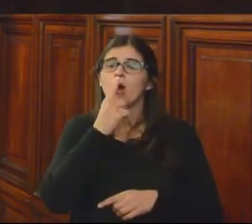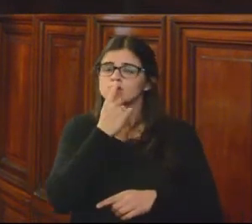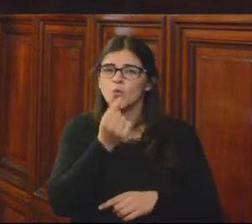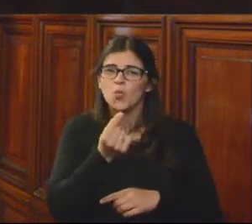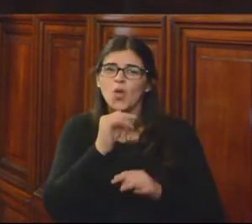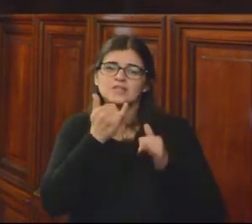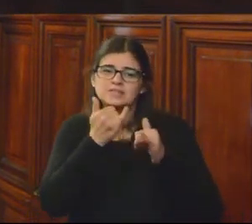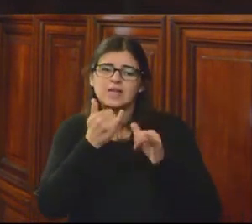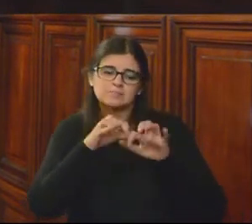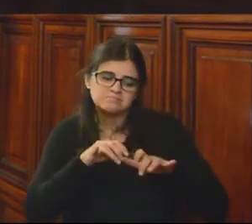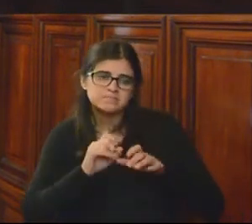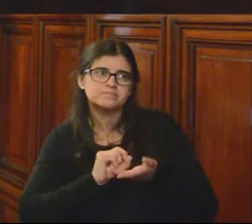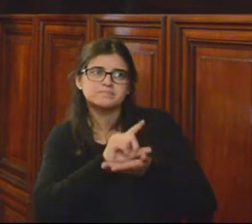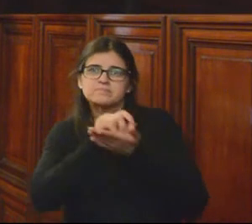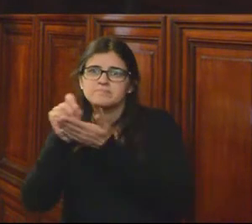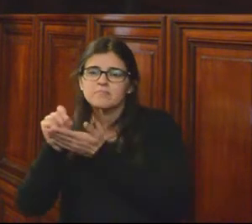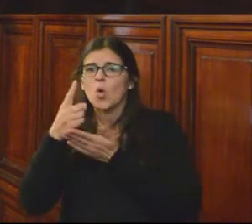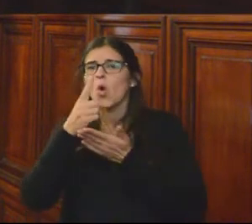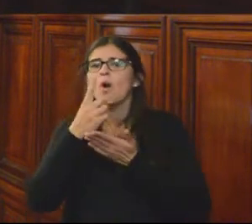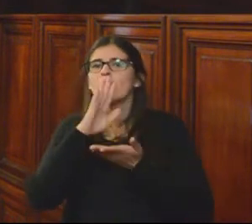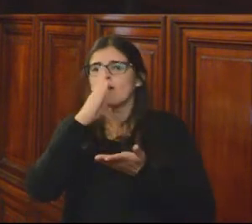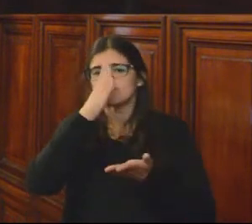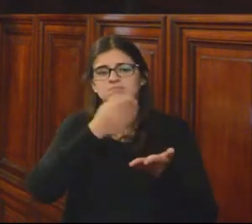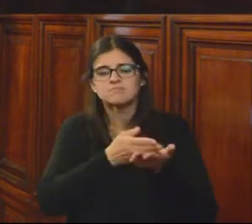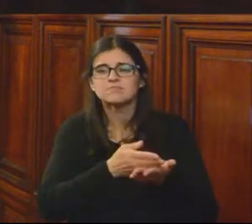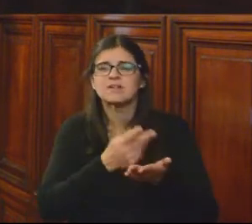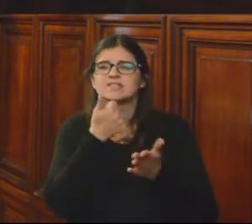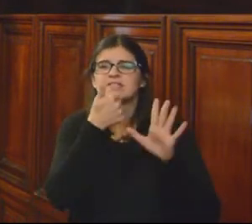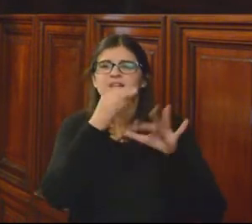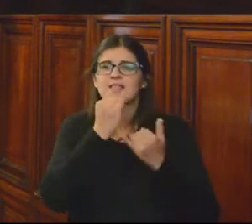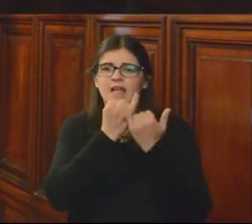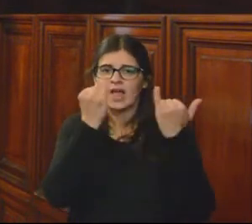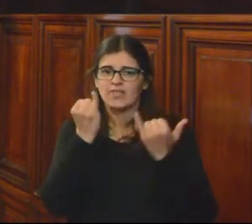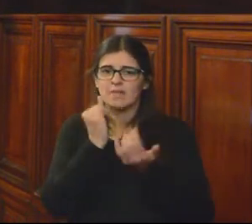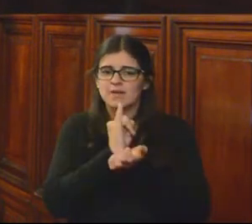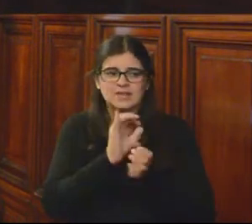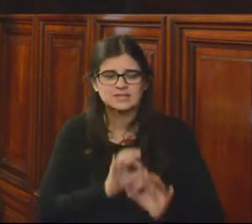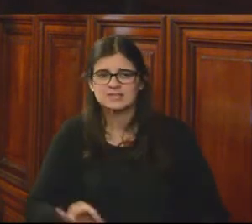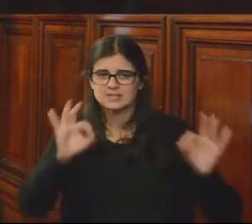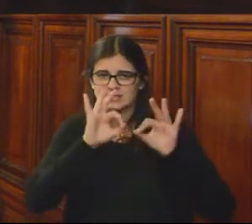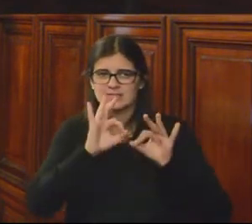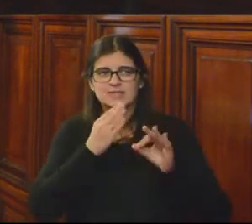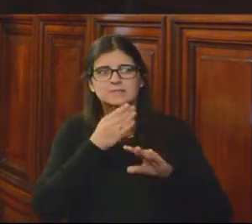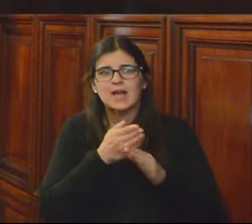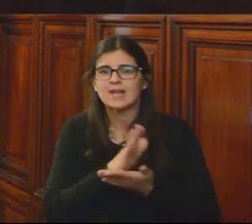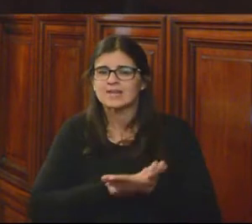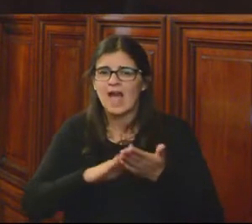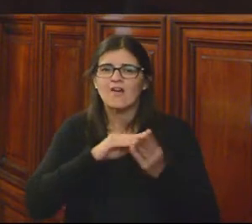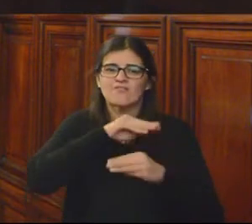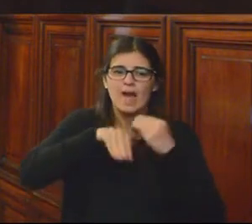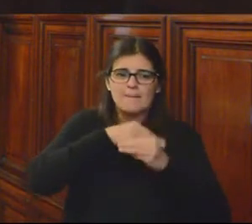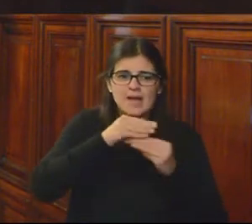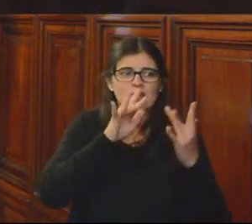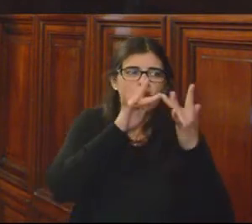tantos seguidores, fue sometido a una pena privativa de libertad durante 60 días sin acceso a los familiares,